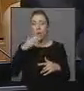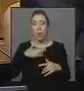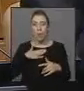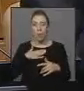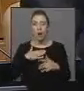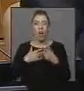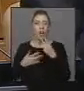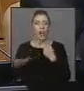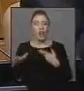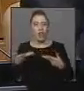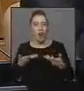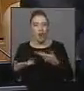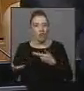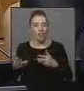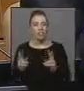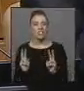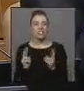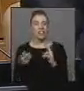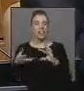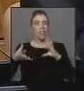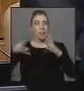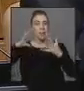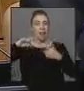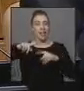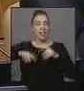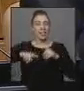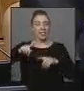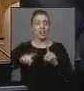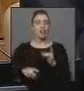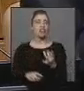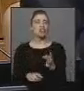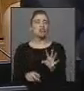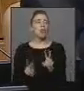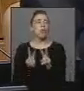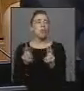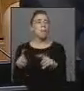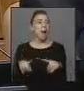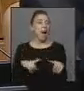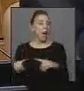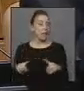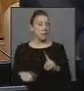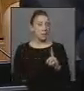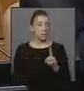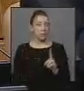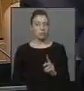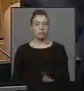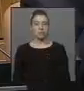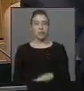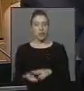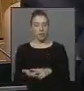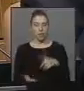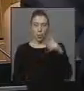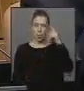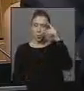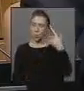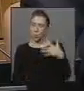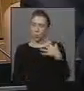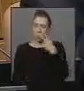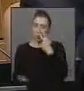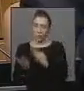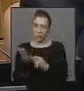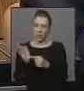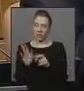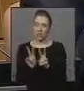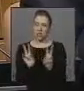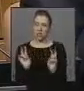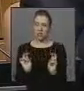la convivencia, la supervivencia del planeta que un simple acto administrativo. De verdad, cuesta enfrentar este tema,